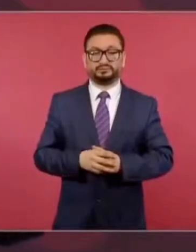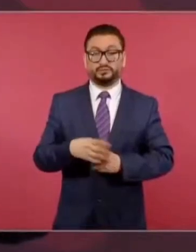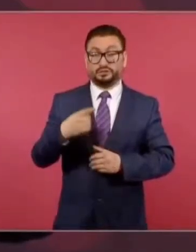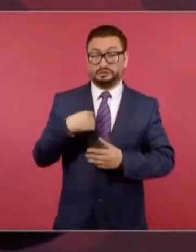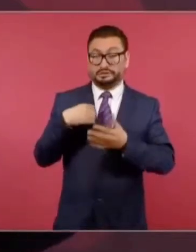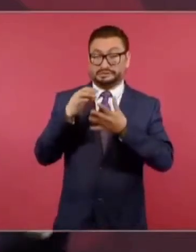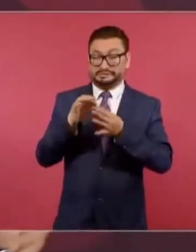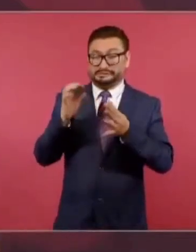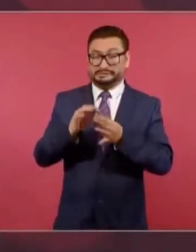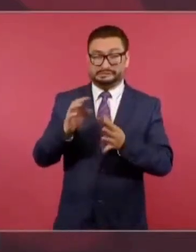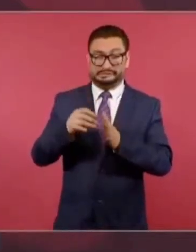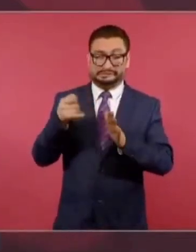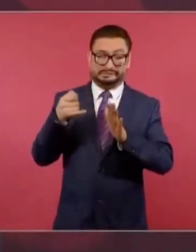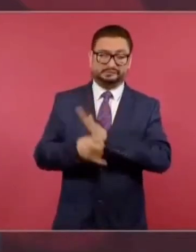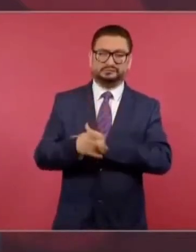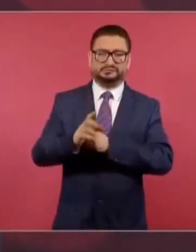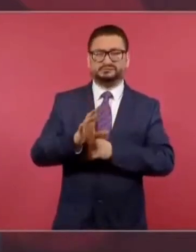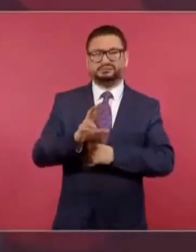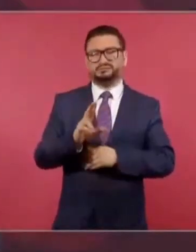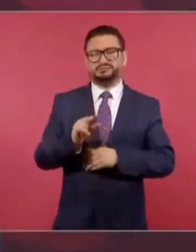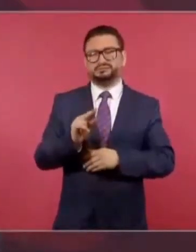subrayar aquí.